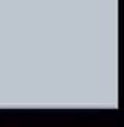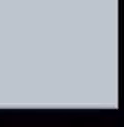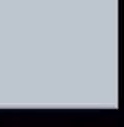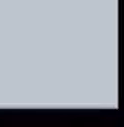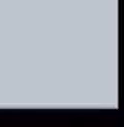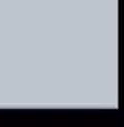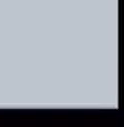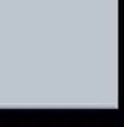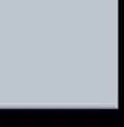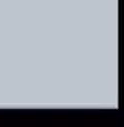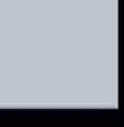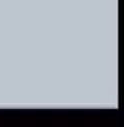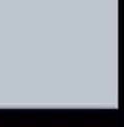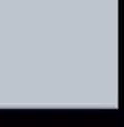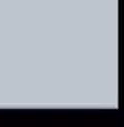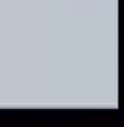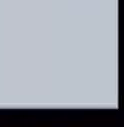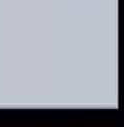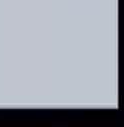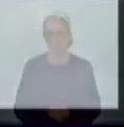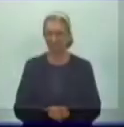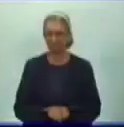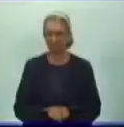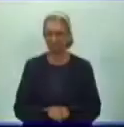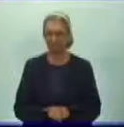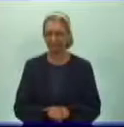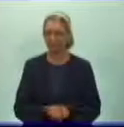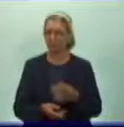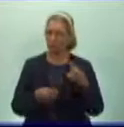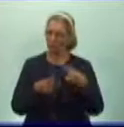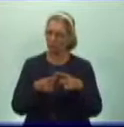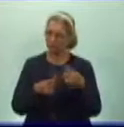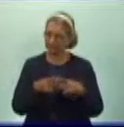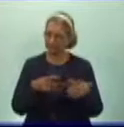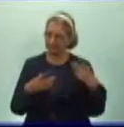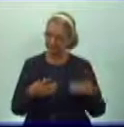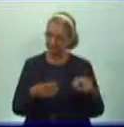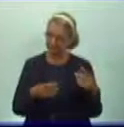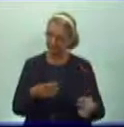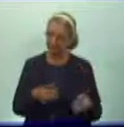Seguimos con otras actividades del texto.